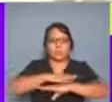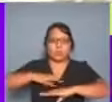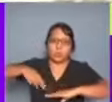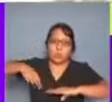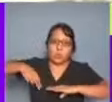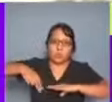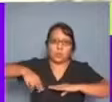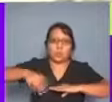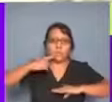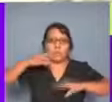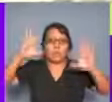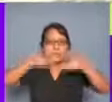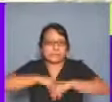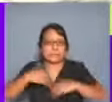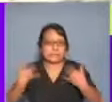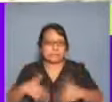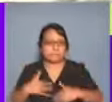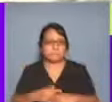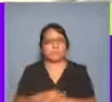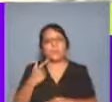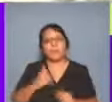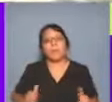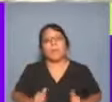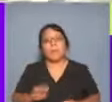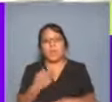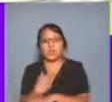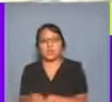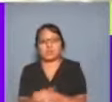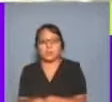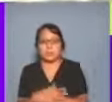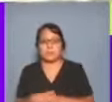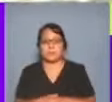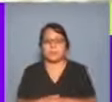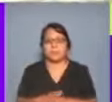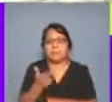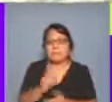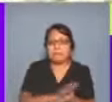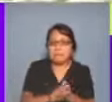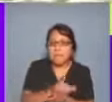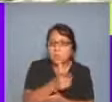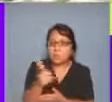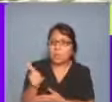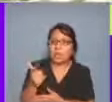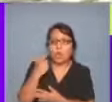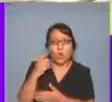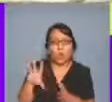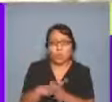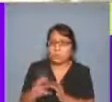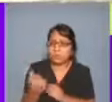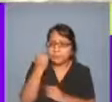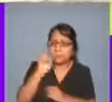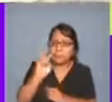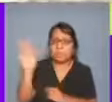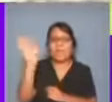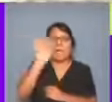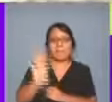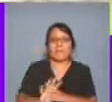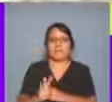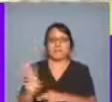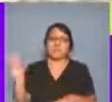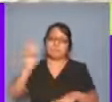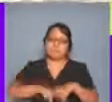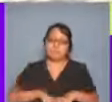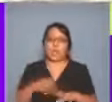hasta la ruta esperando un taxi Por lo menos que traiga y no había nada justo vi uno que había de Santana dije H el pelo así que tome